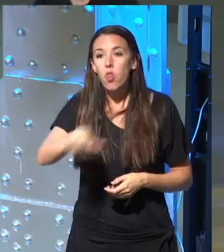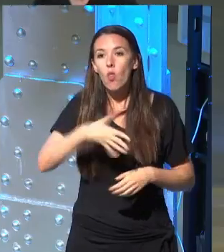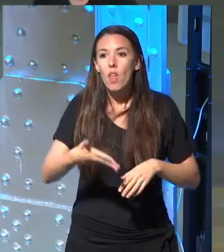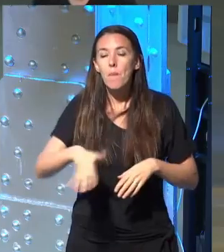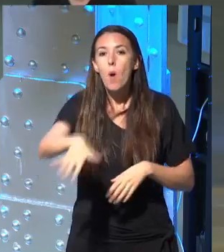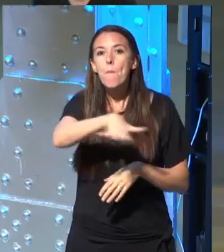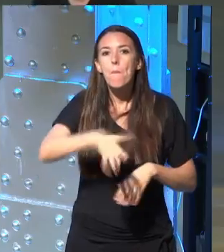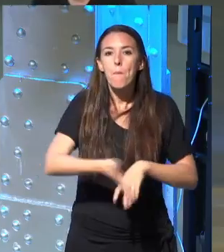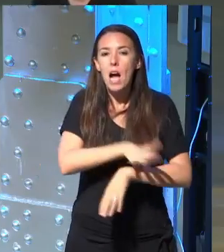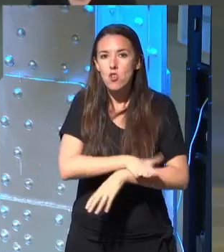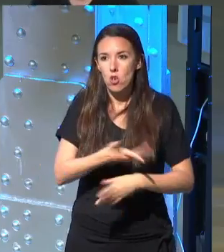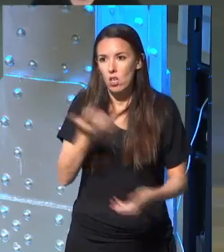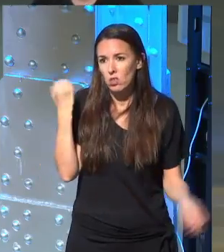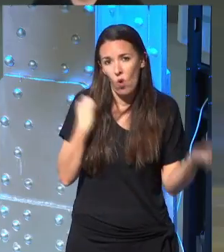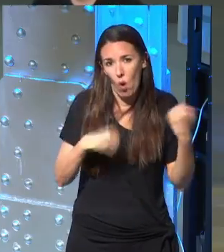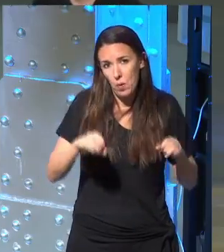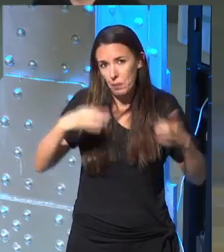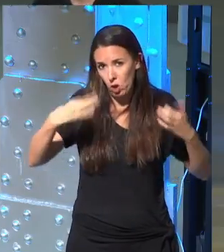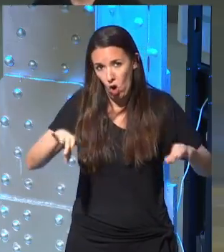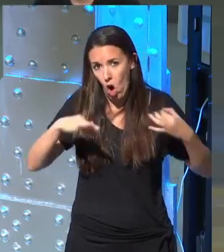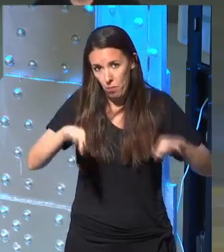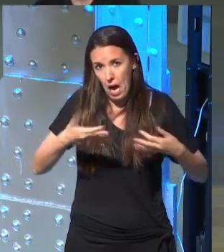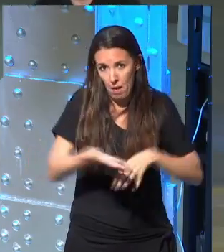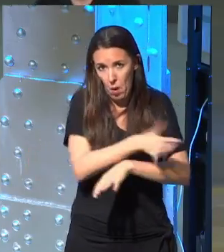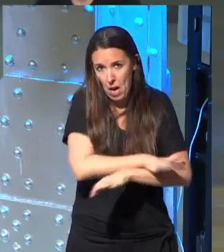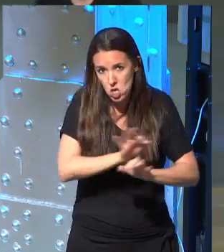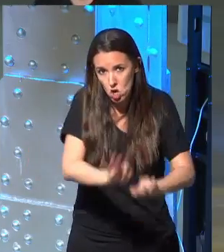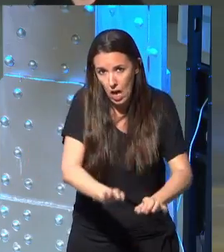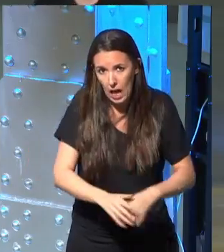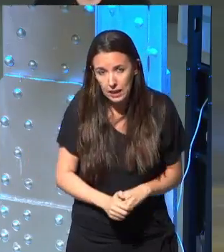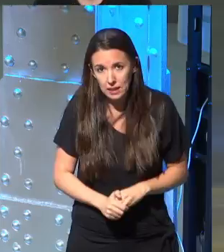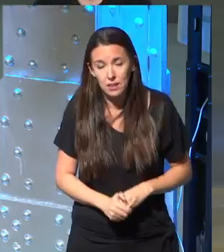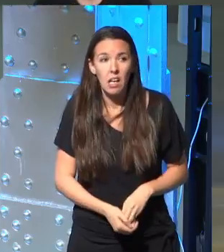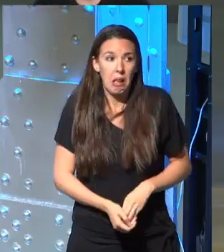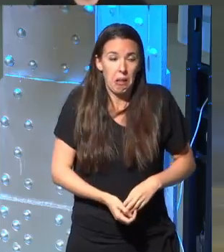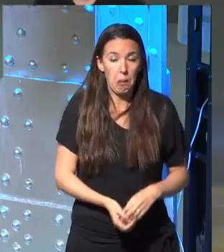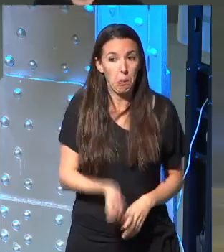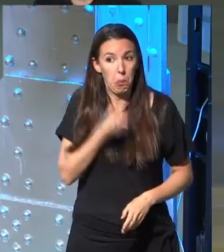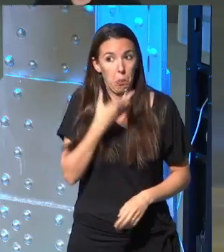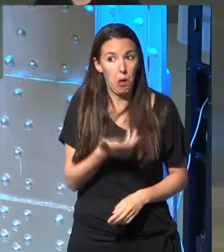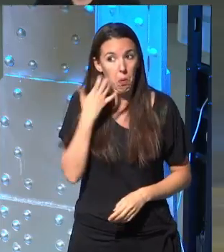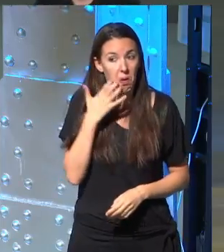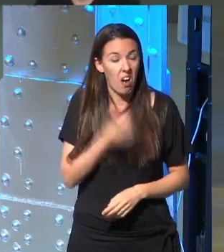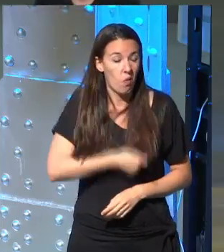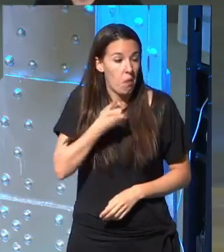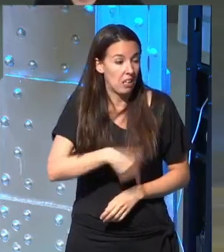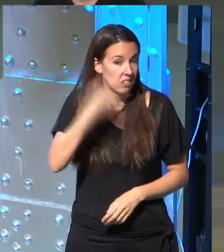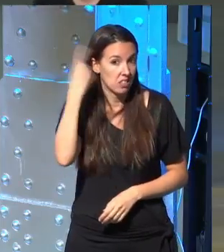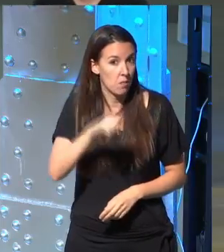Mallorca, ¿no? Sí. Eso es un comportamiento tirando a normal. Sí. Dirían, bueno, cosas más raras hemos visto.